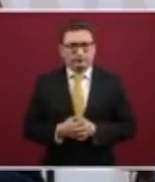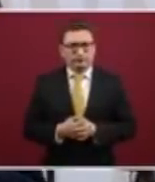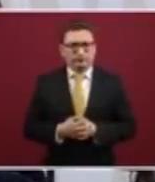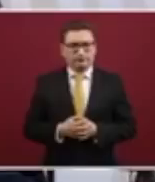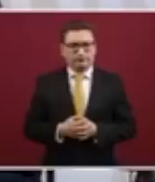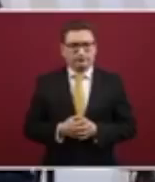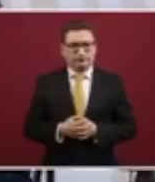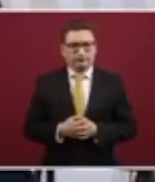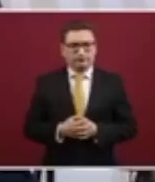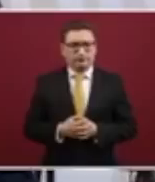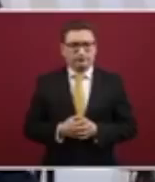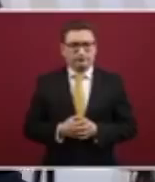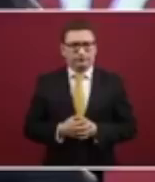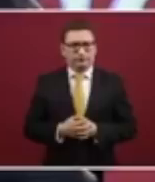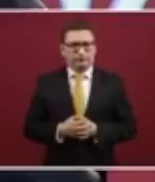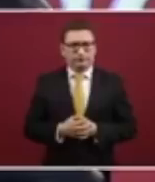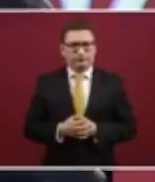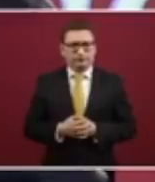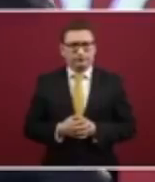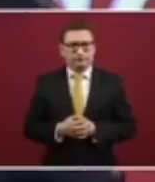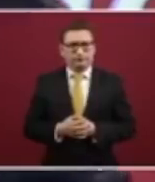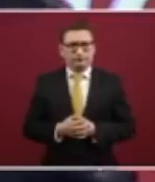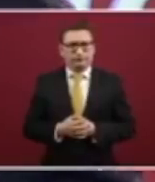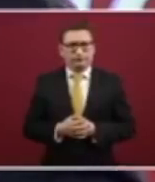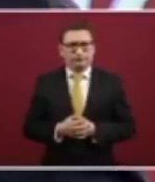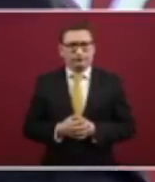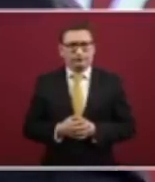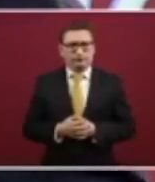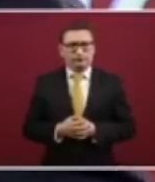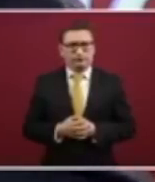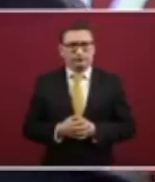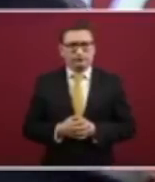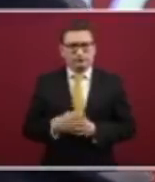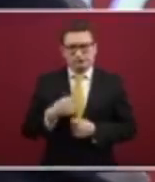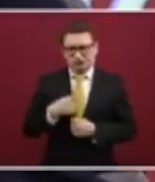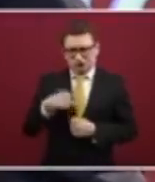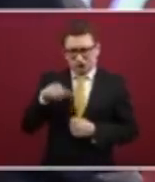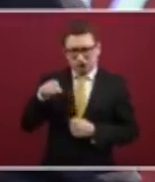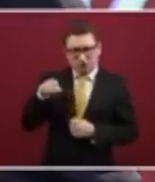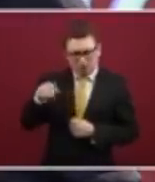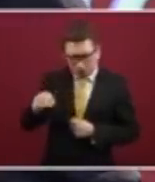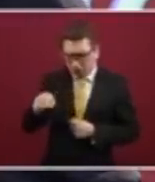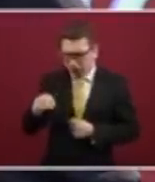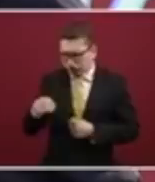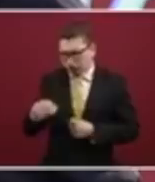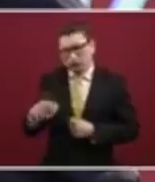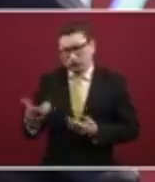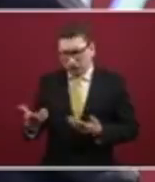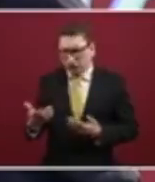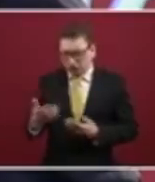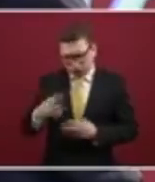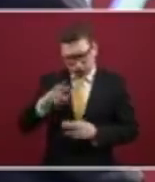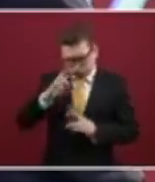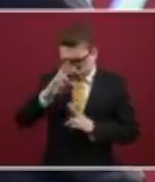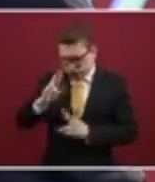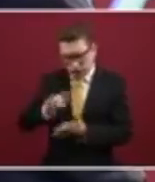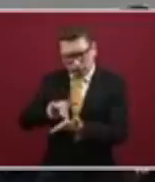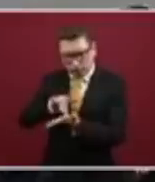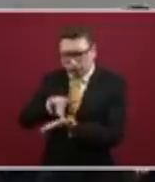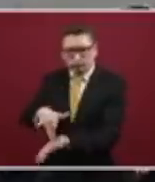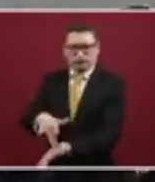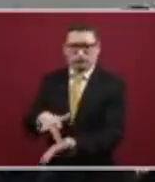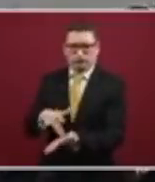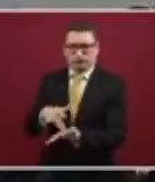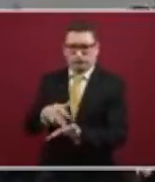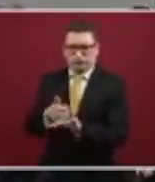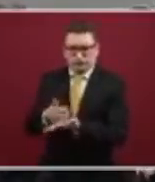Le doy todo mi apoyo, todo mi respaldo. Yo